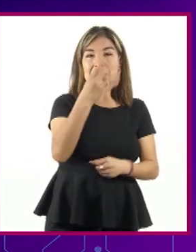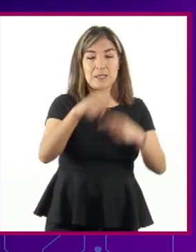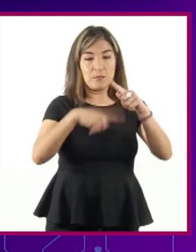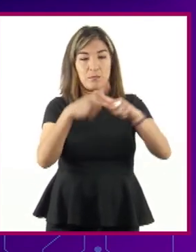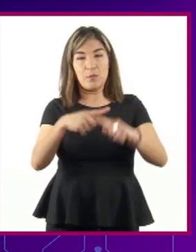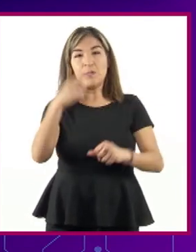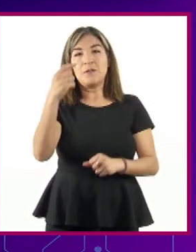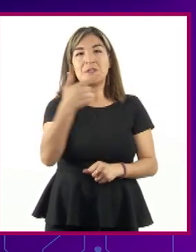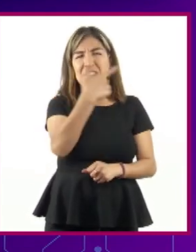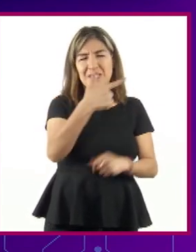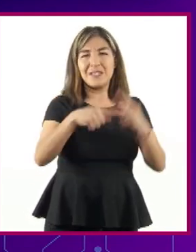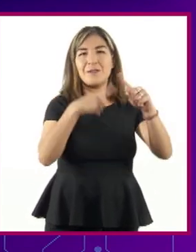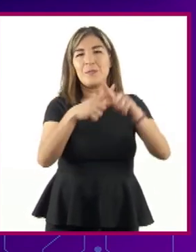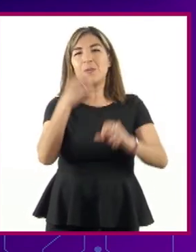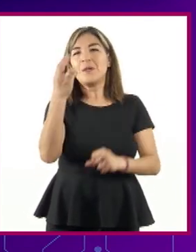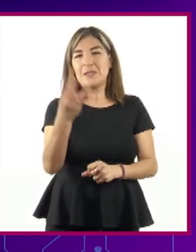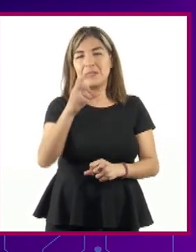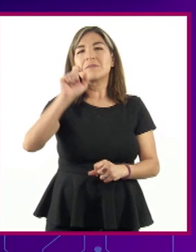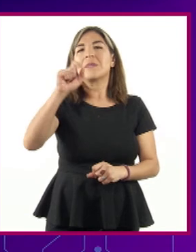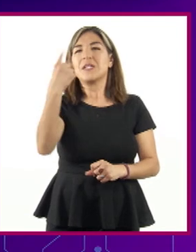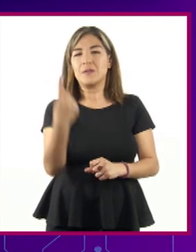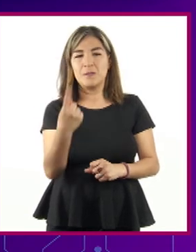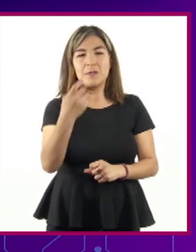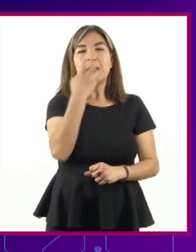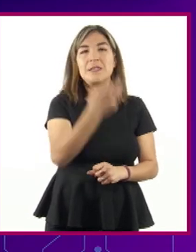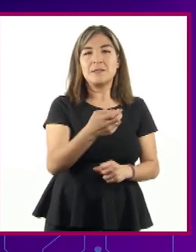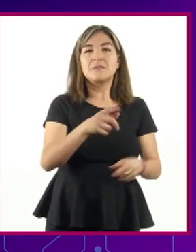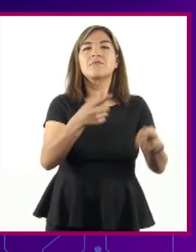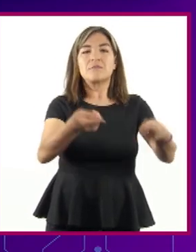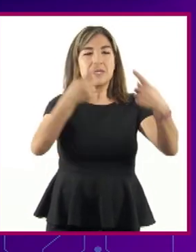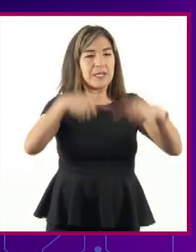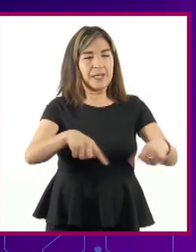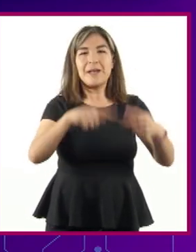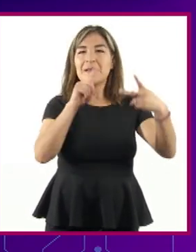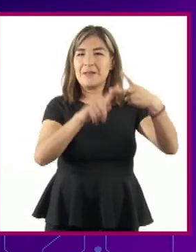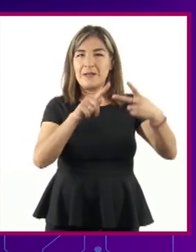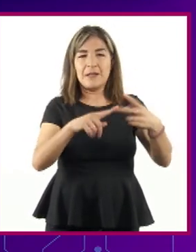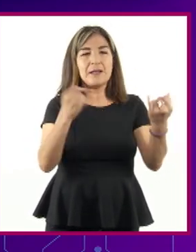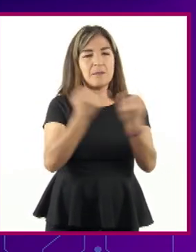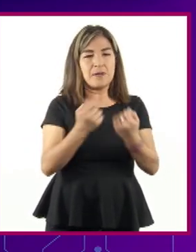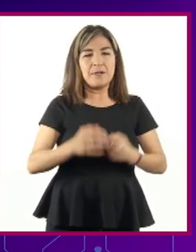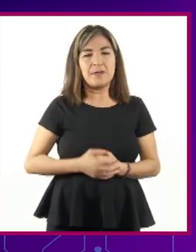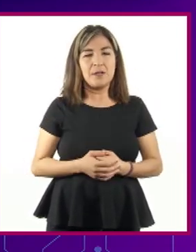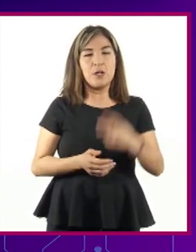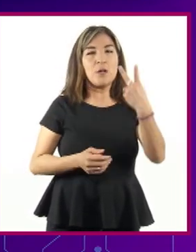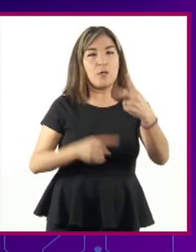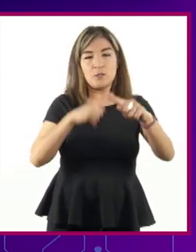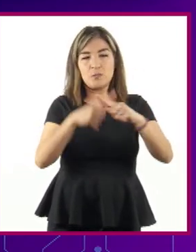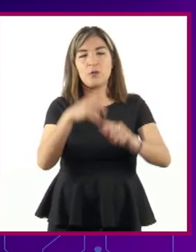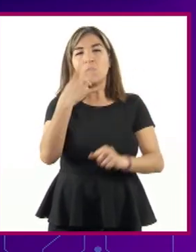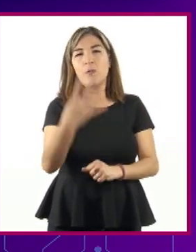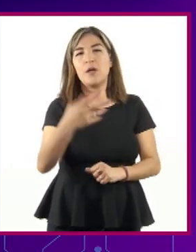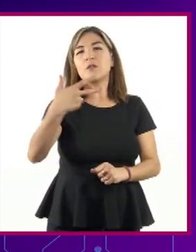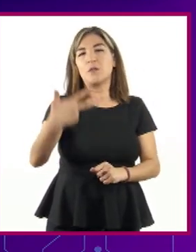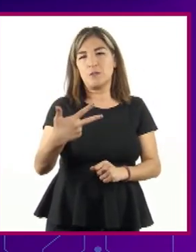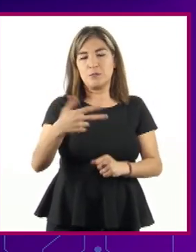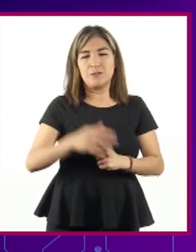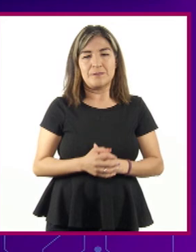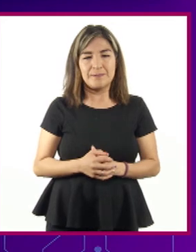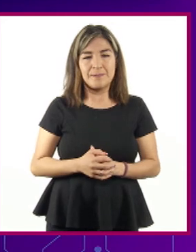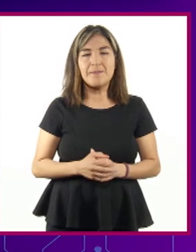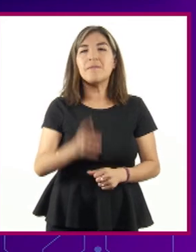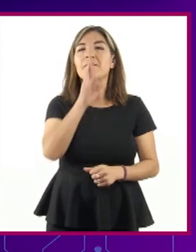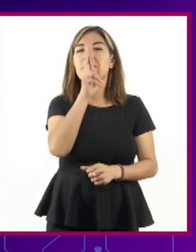21. Y haciendo lo pertinente con los denominadores, tenemos que 2 por 4 es 8.